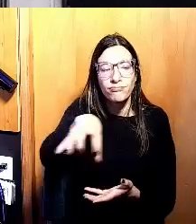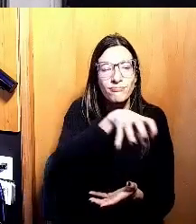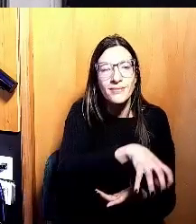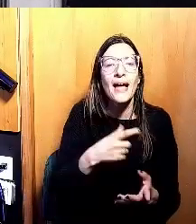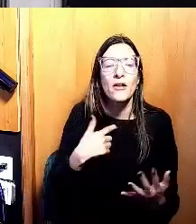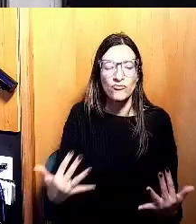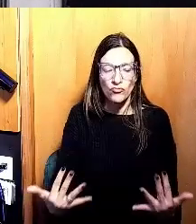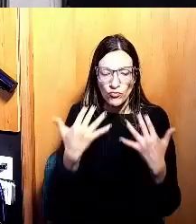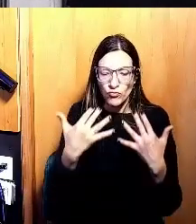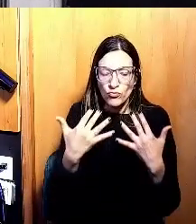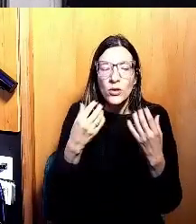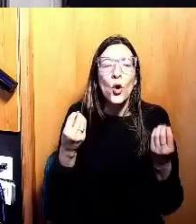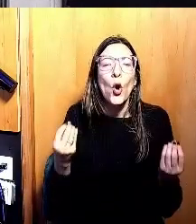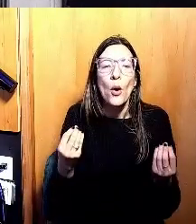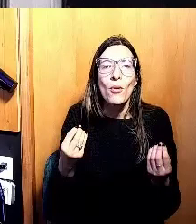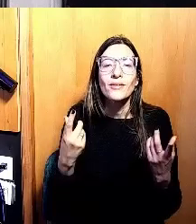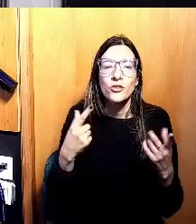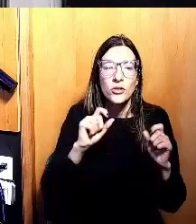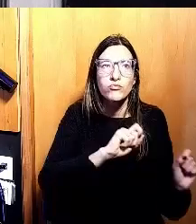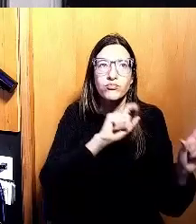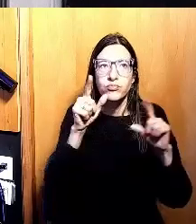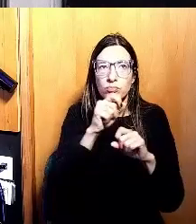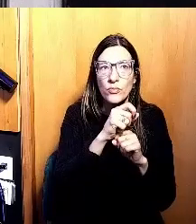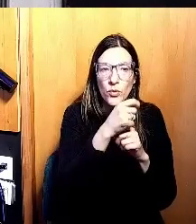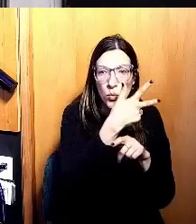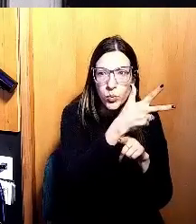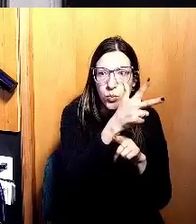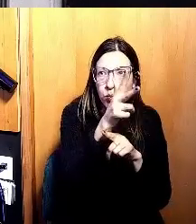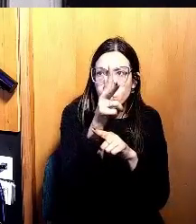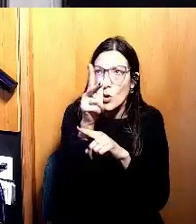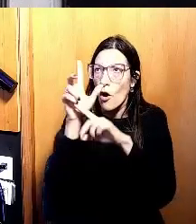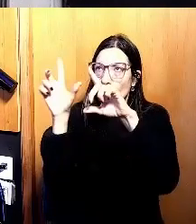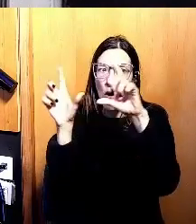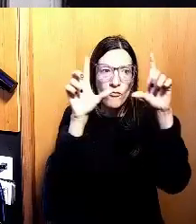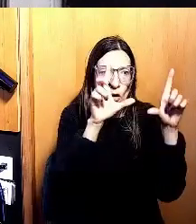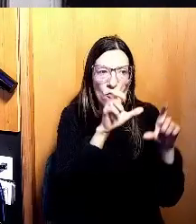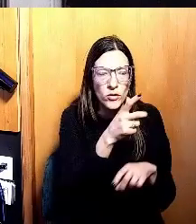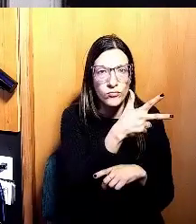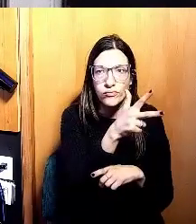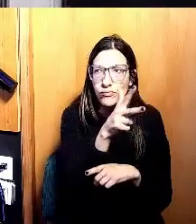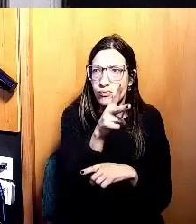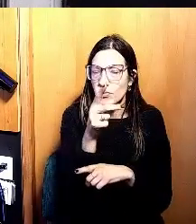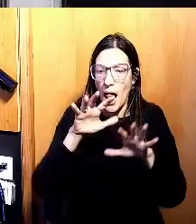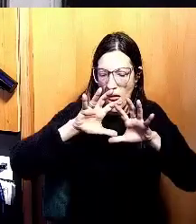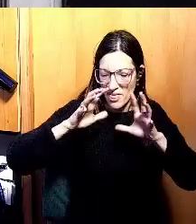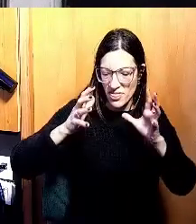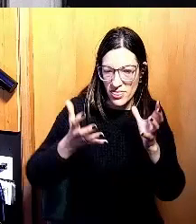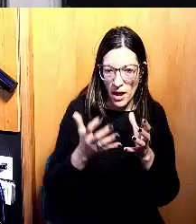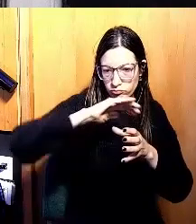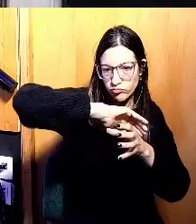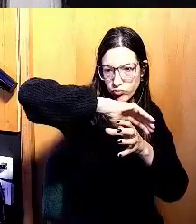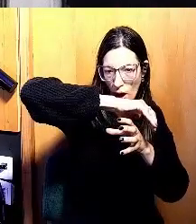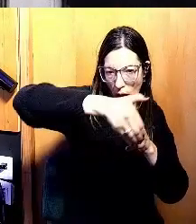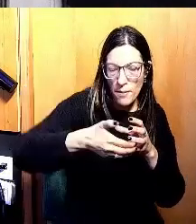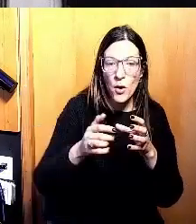imágenes satelitales que tienen que ver con la calidad del aire en la columna de la atmósfera, se